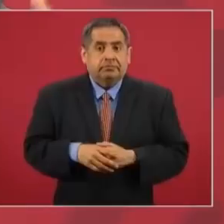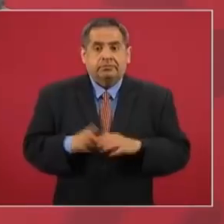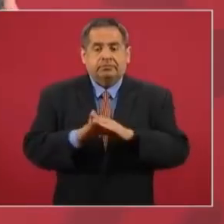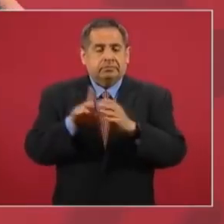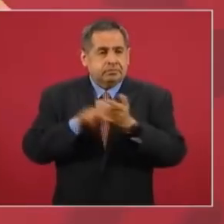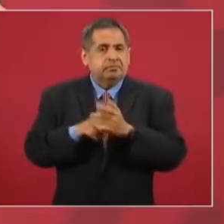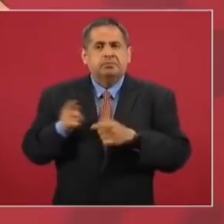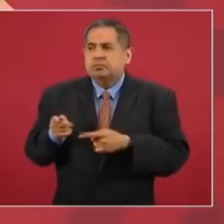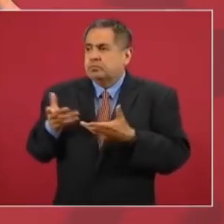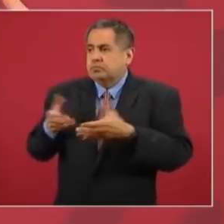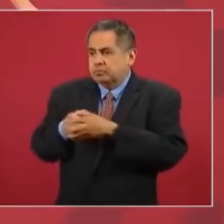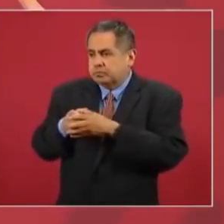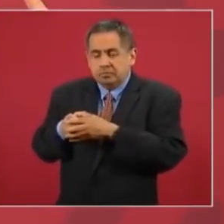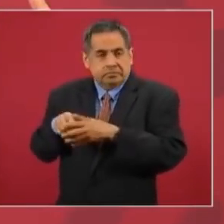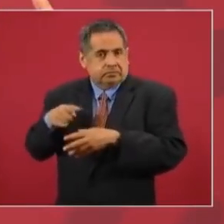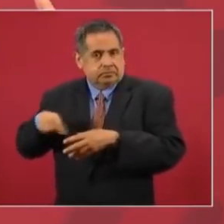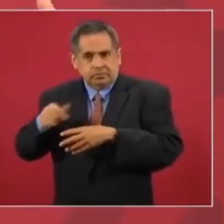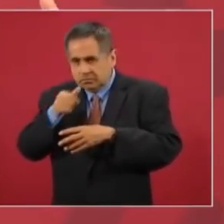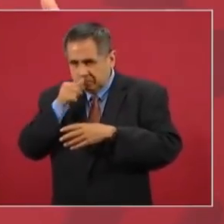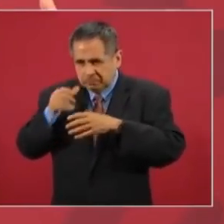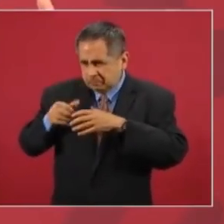le hicieron